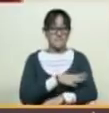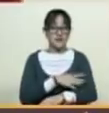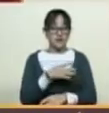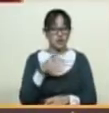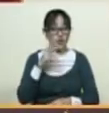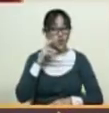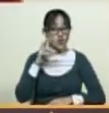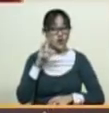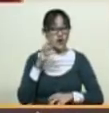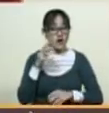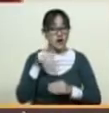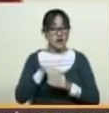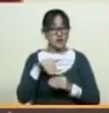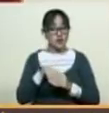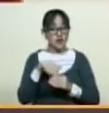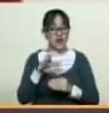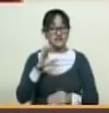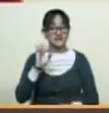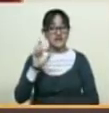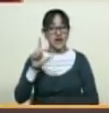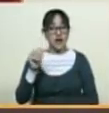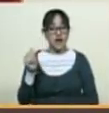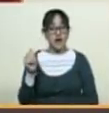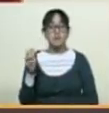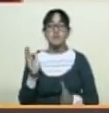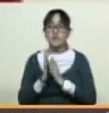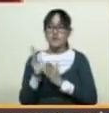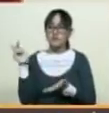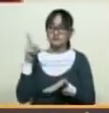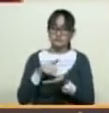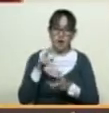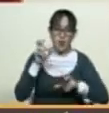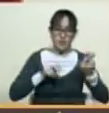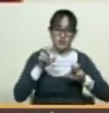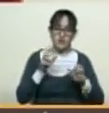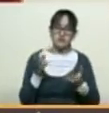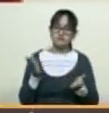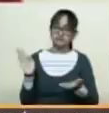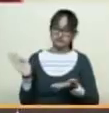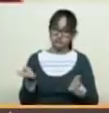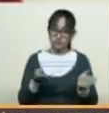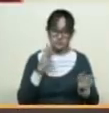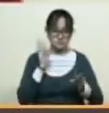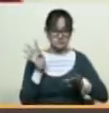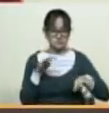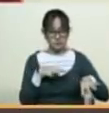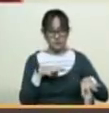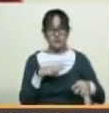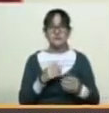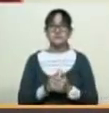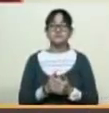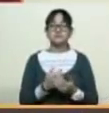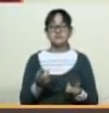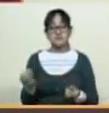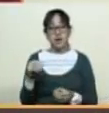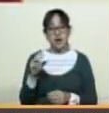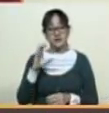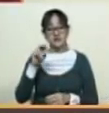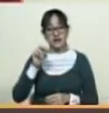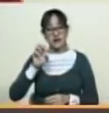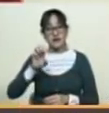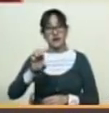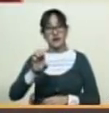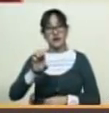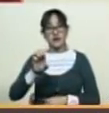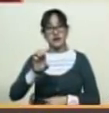electorales latinoamericanos, el CELA, para que asistan a estas auditorías. Pero además de eso, el Consejo Nacional